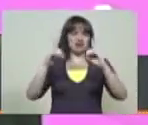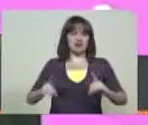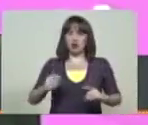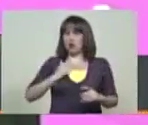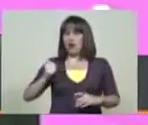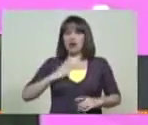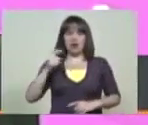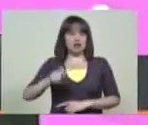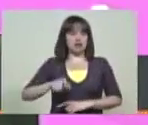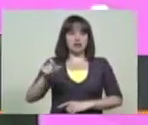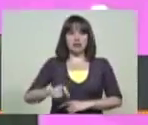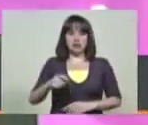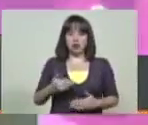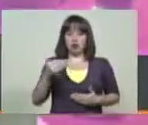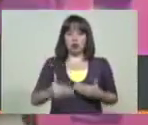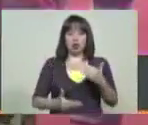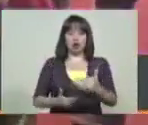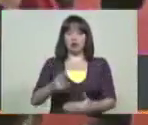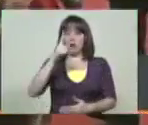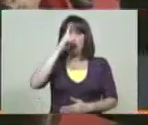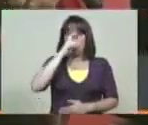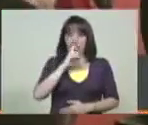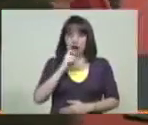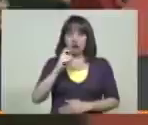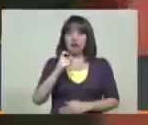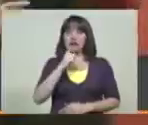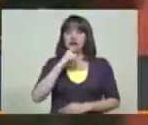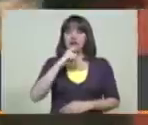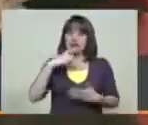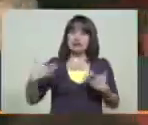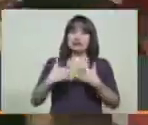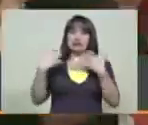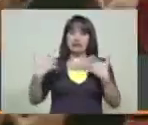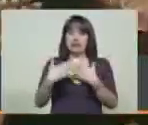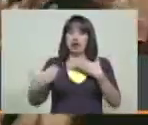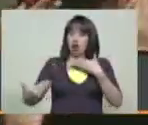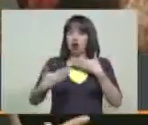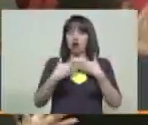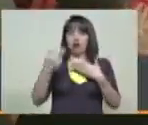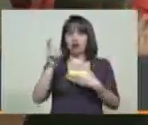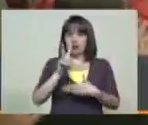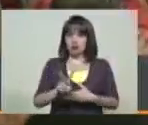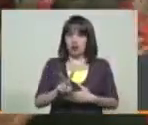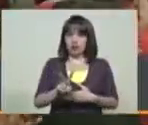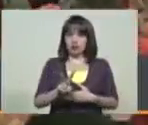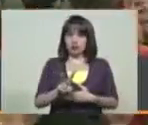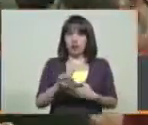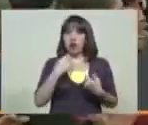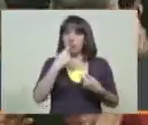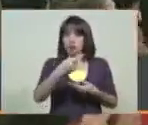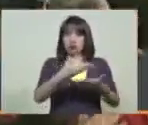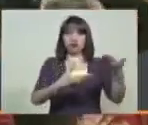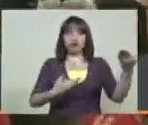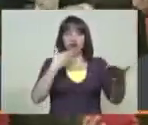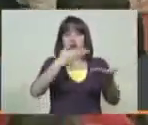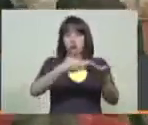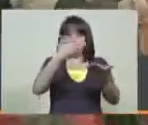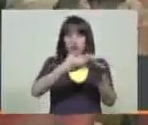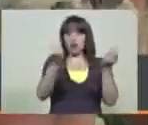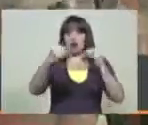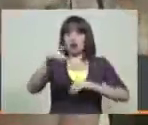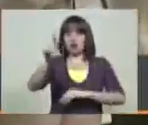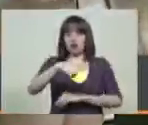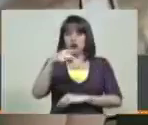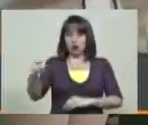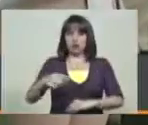los próximos años en esta terrible guerra contra venezuela sometí a consideración eso y la vuelvo a someter que